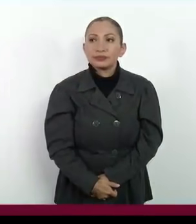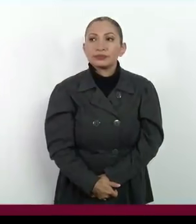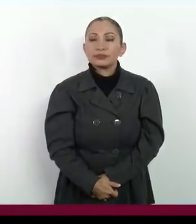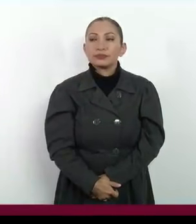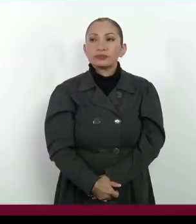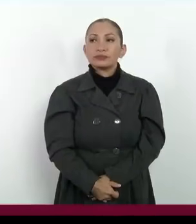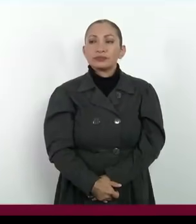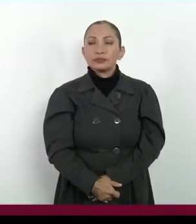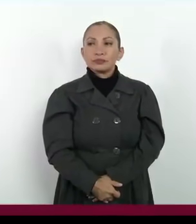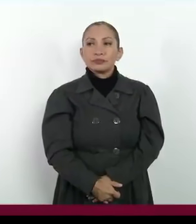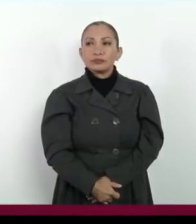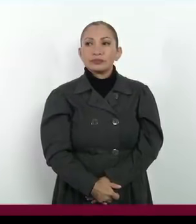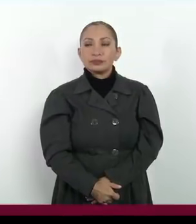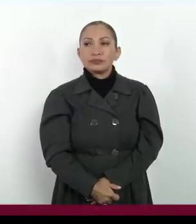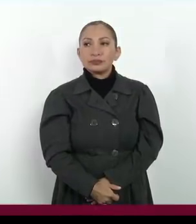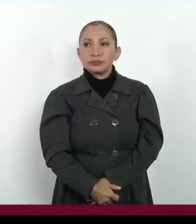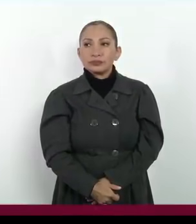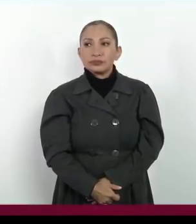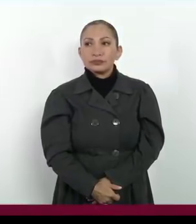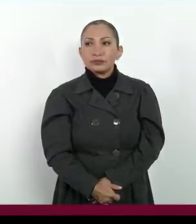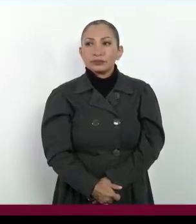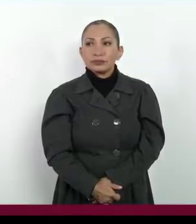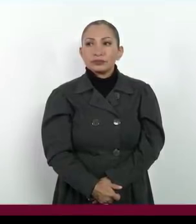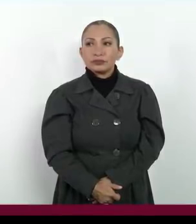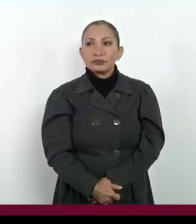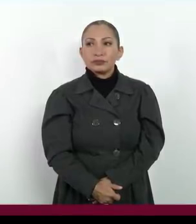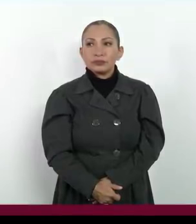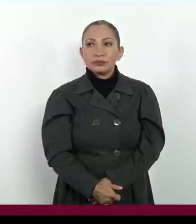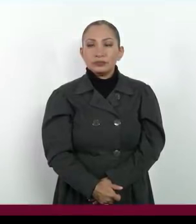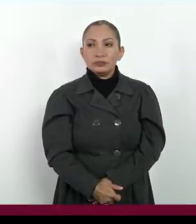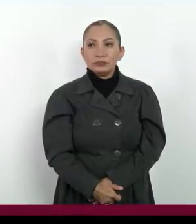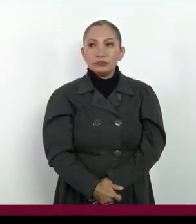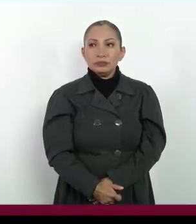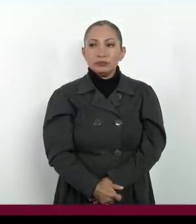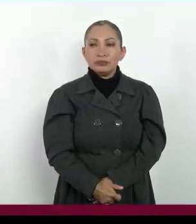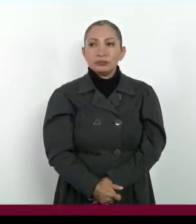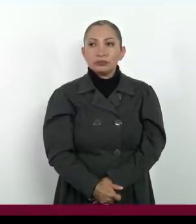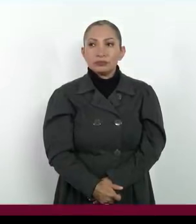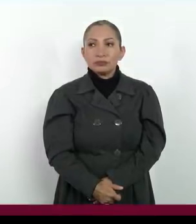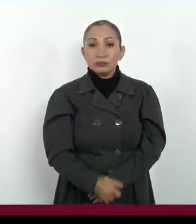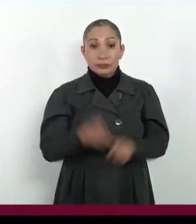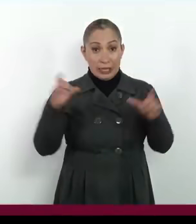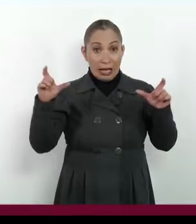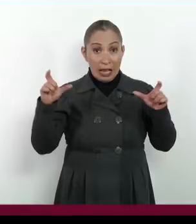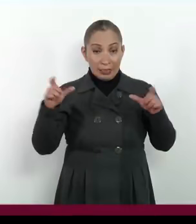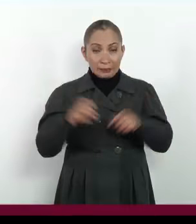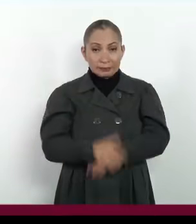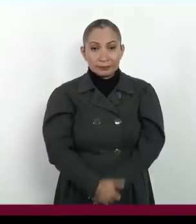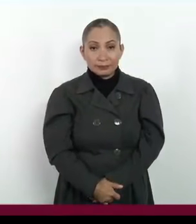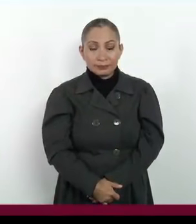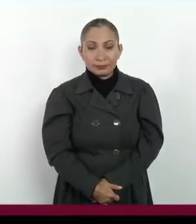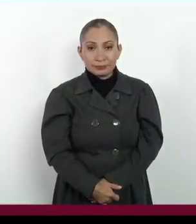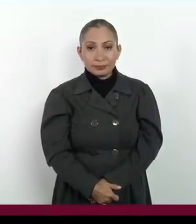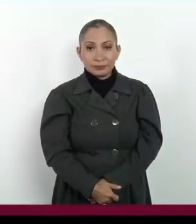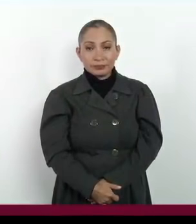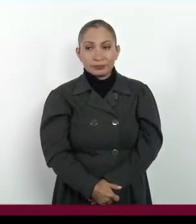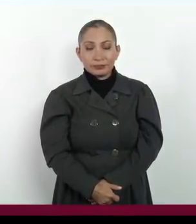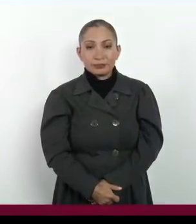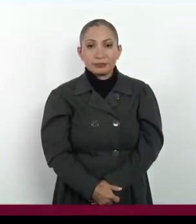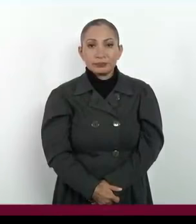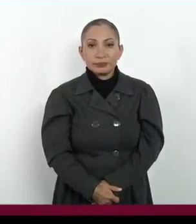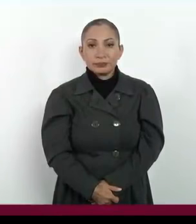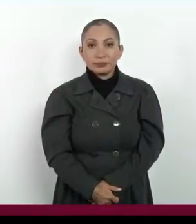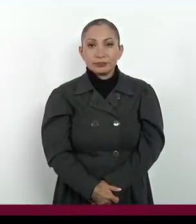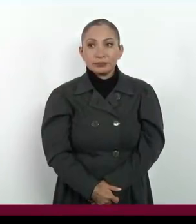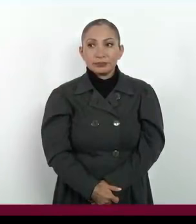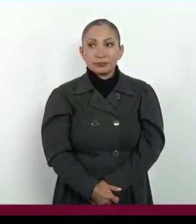Muy bien. Algo así. Tengo un plano... Pues, bueno, este sí está bastante grande. Ok. Esto va por